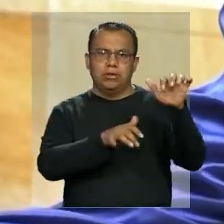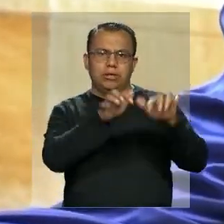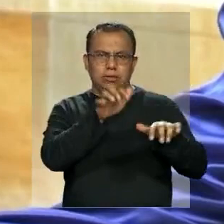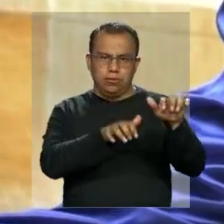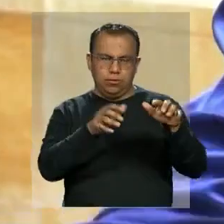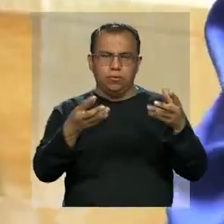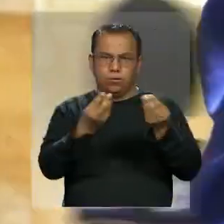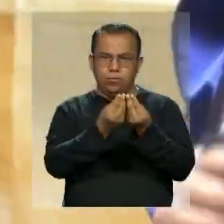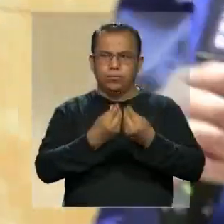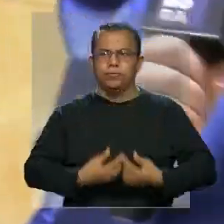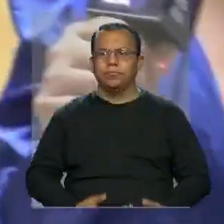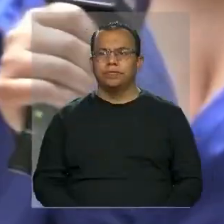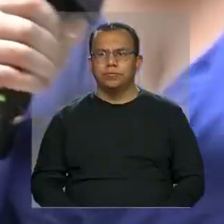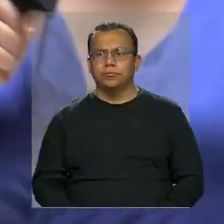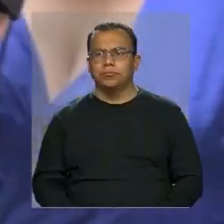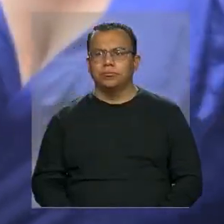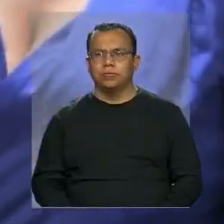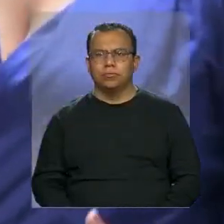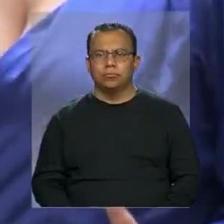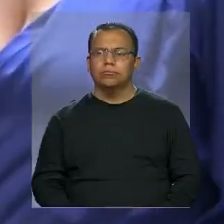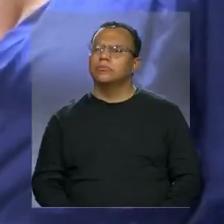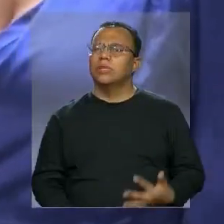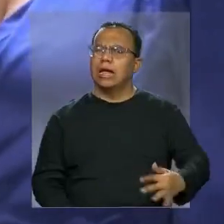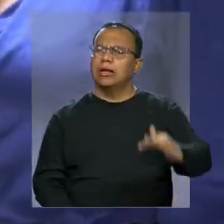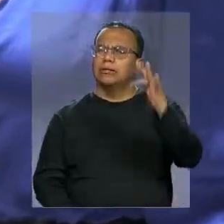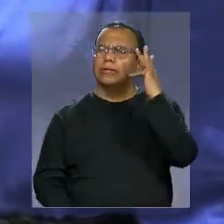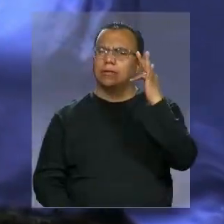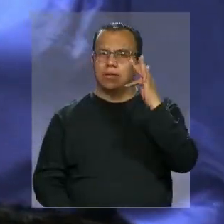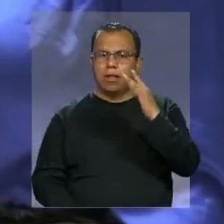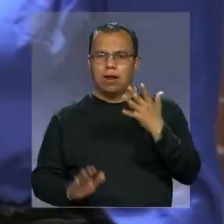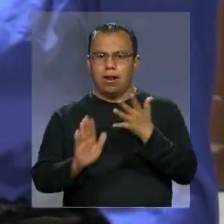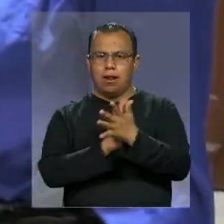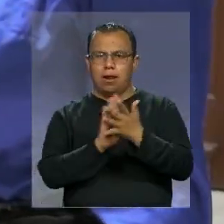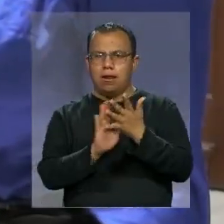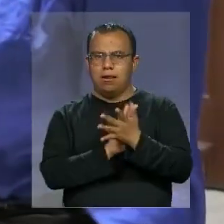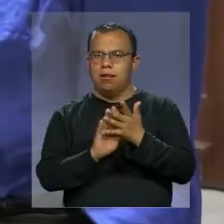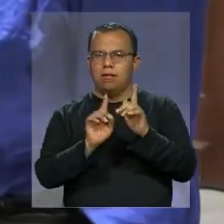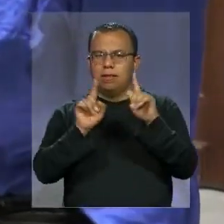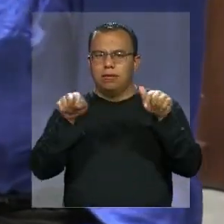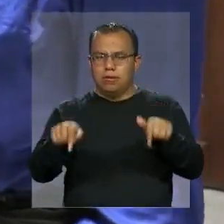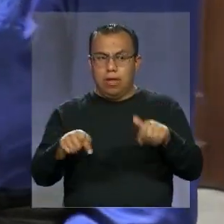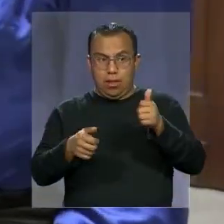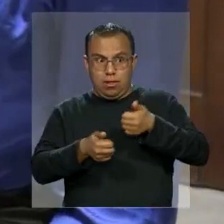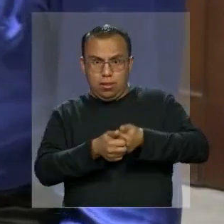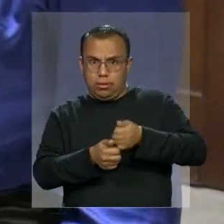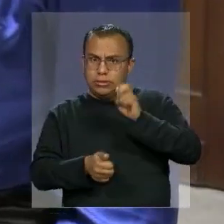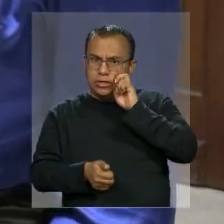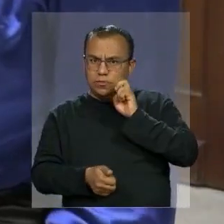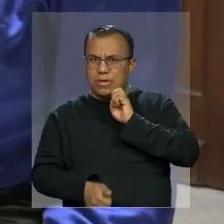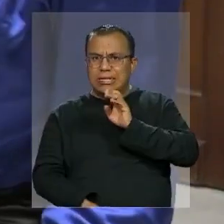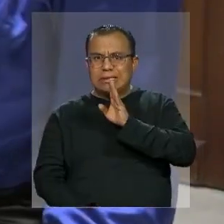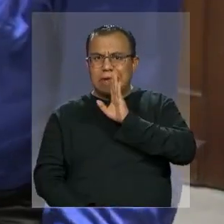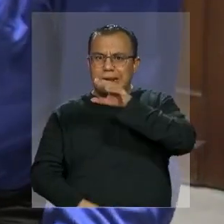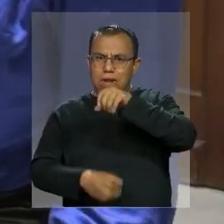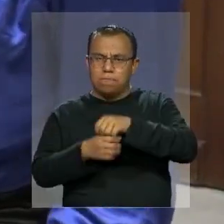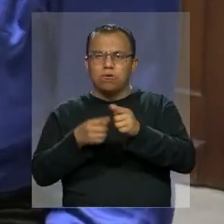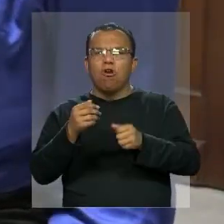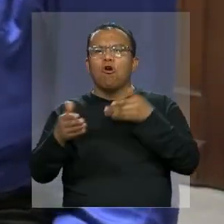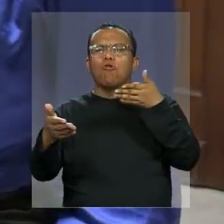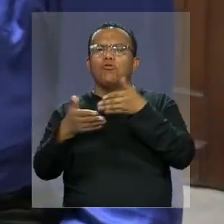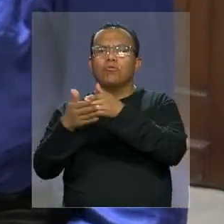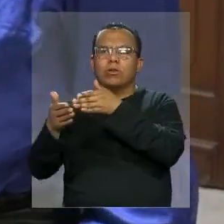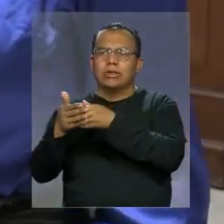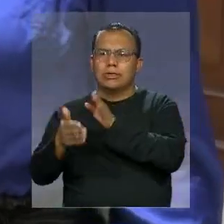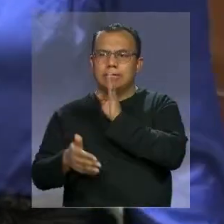una comisión. Senadora, usted presenta un testimonio anónimo que relata los hechos de acoso sexual. ¿Quiénes son los implicados o más bien contra quiénes